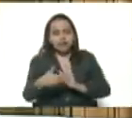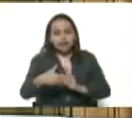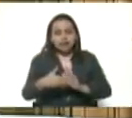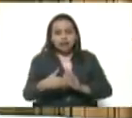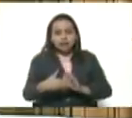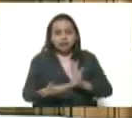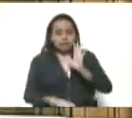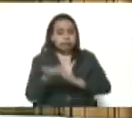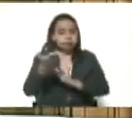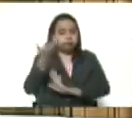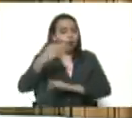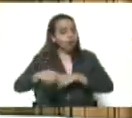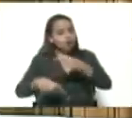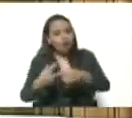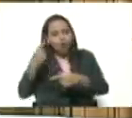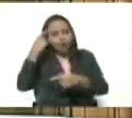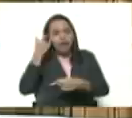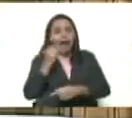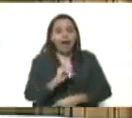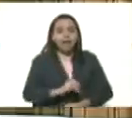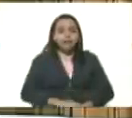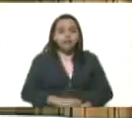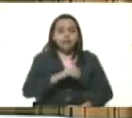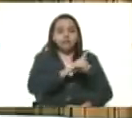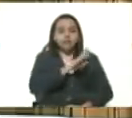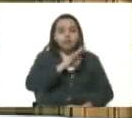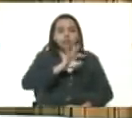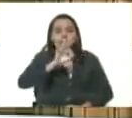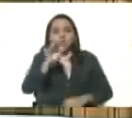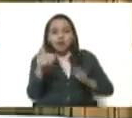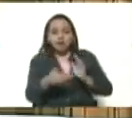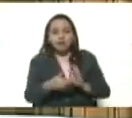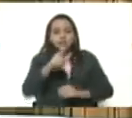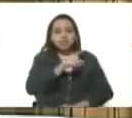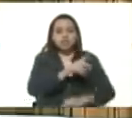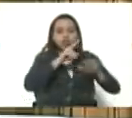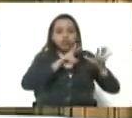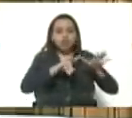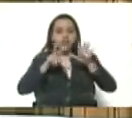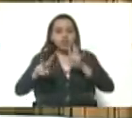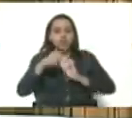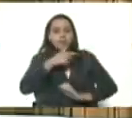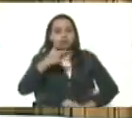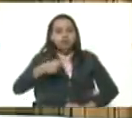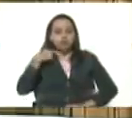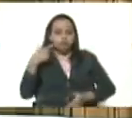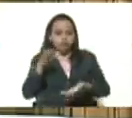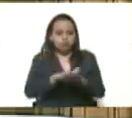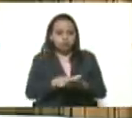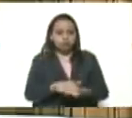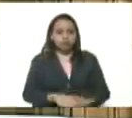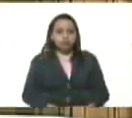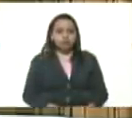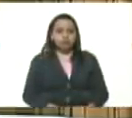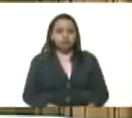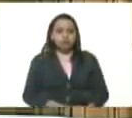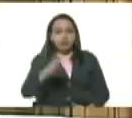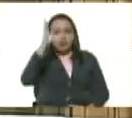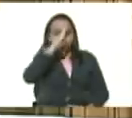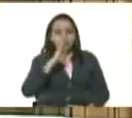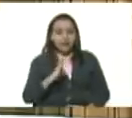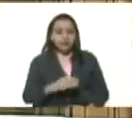Han llegado a 143.177 fallecido.